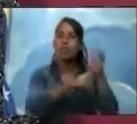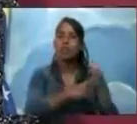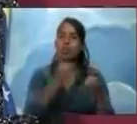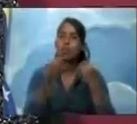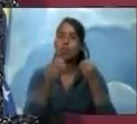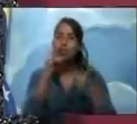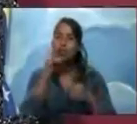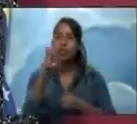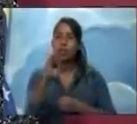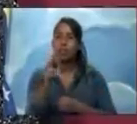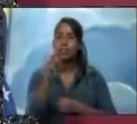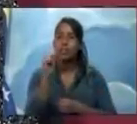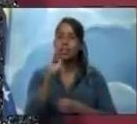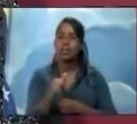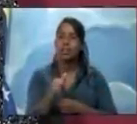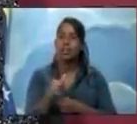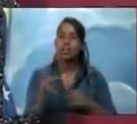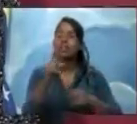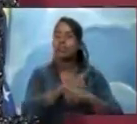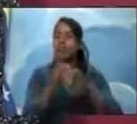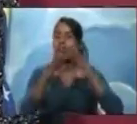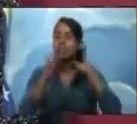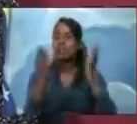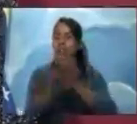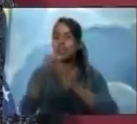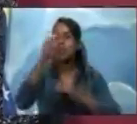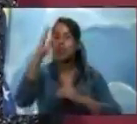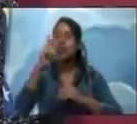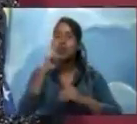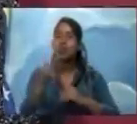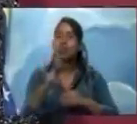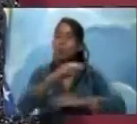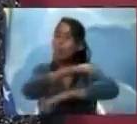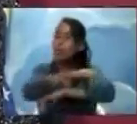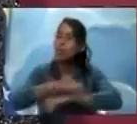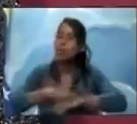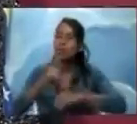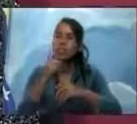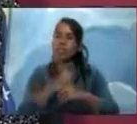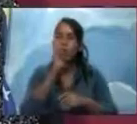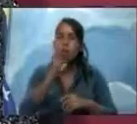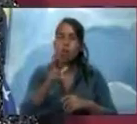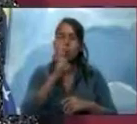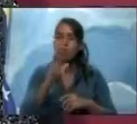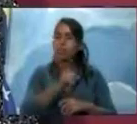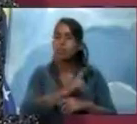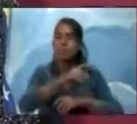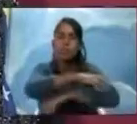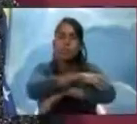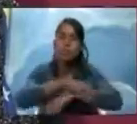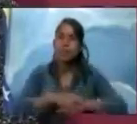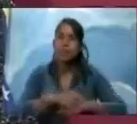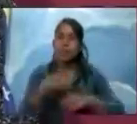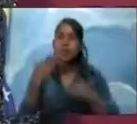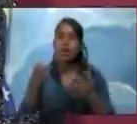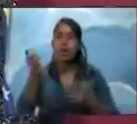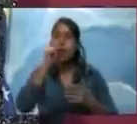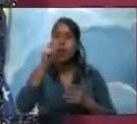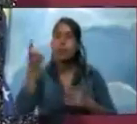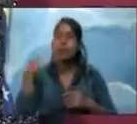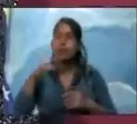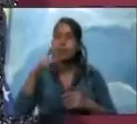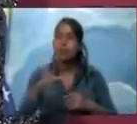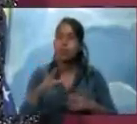ve esos imperios de la tierra. Dios lo ve como bestias, como horribles y espantosas bestias. Lo que los hombres tienen